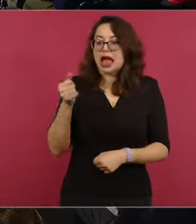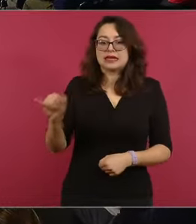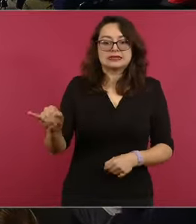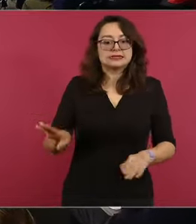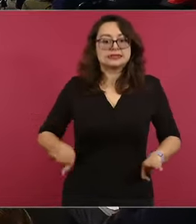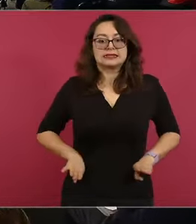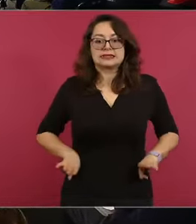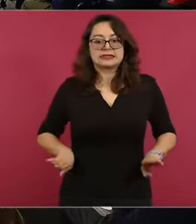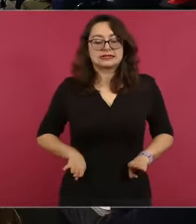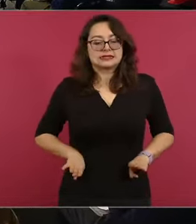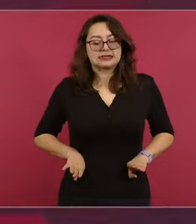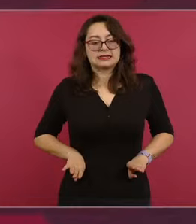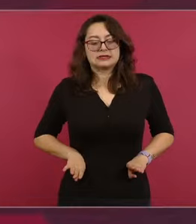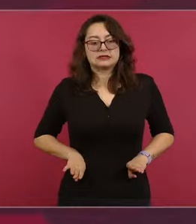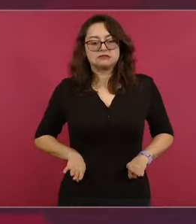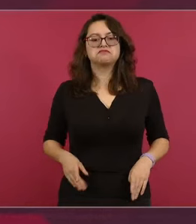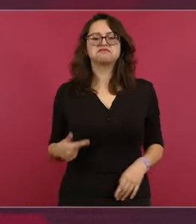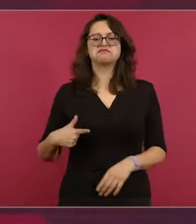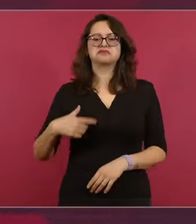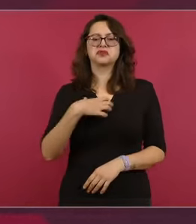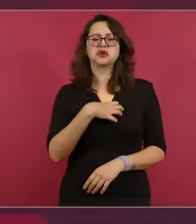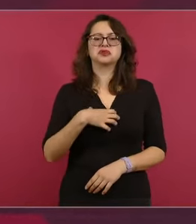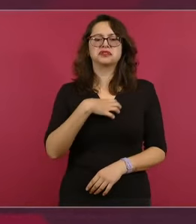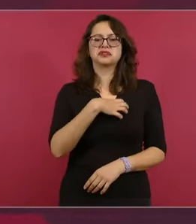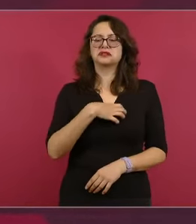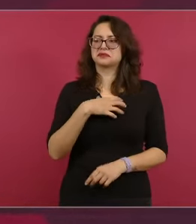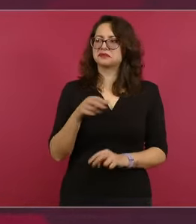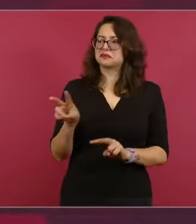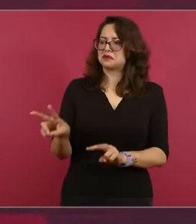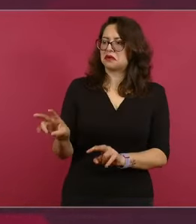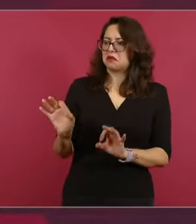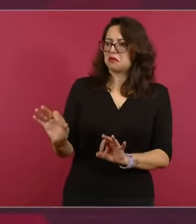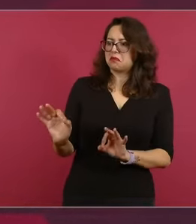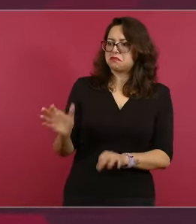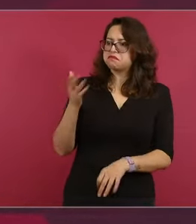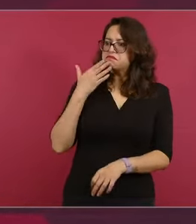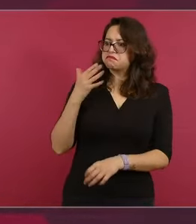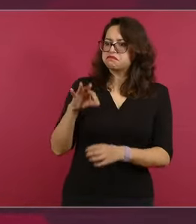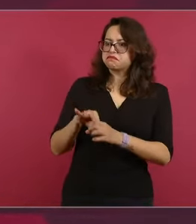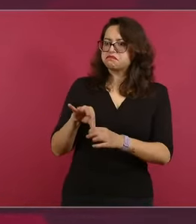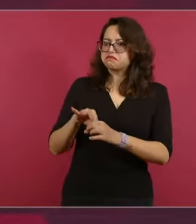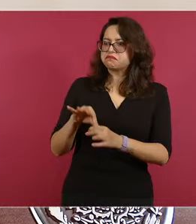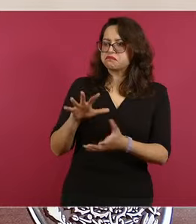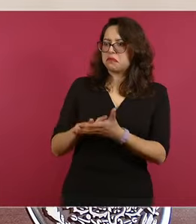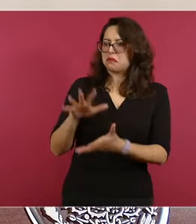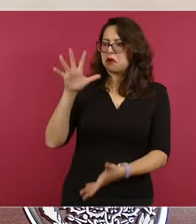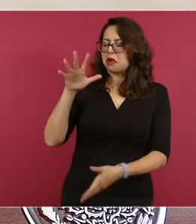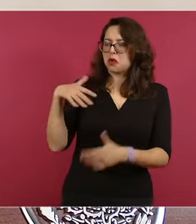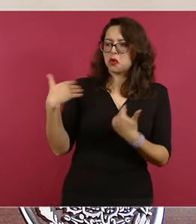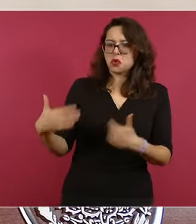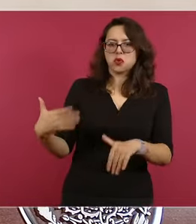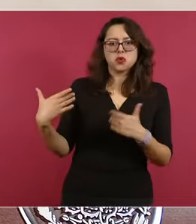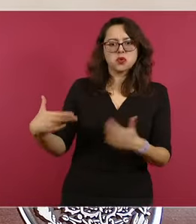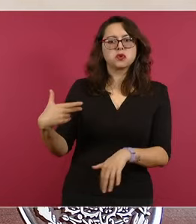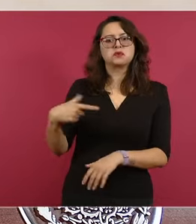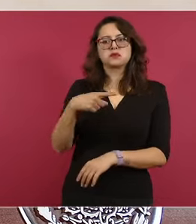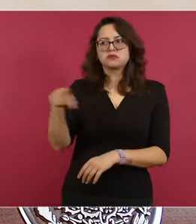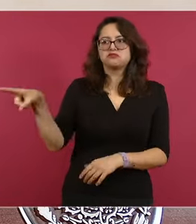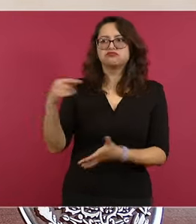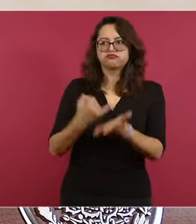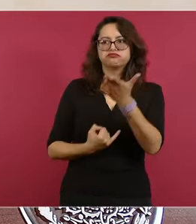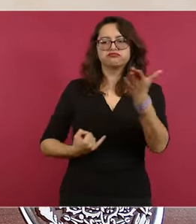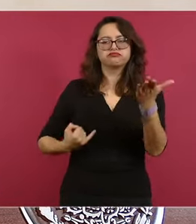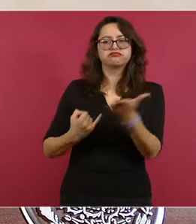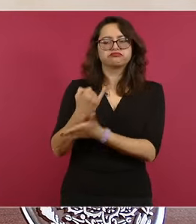Yo estoy muy contento porque nuestros hermanos de